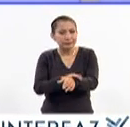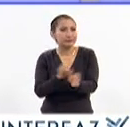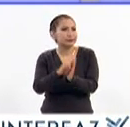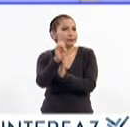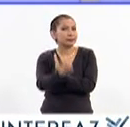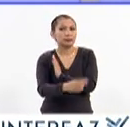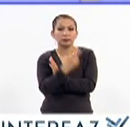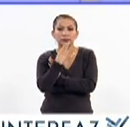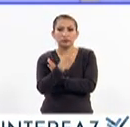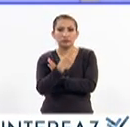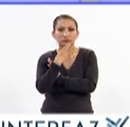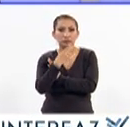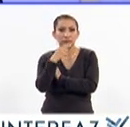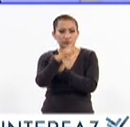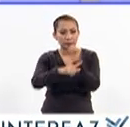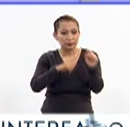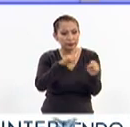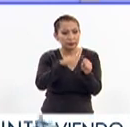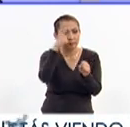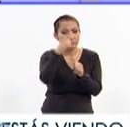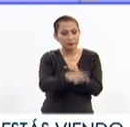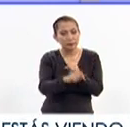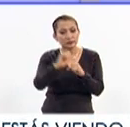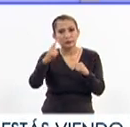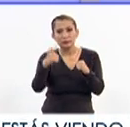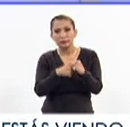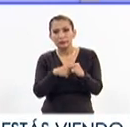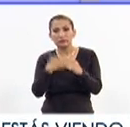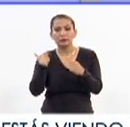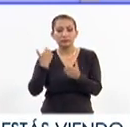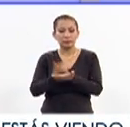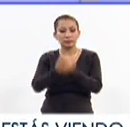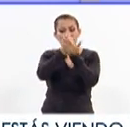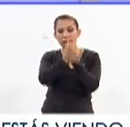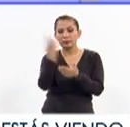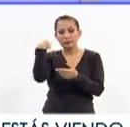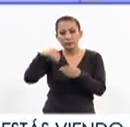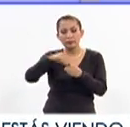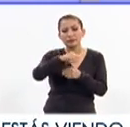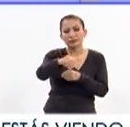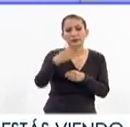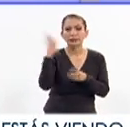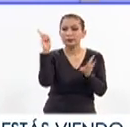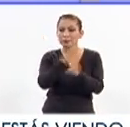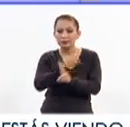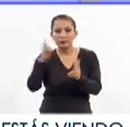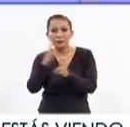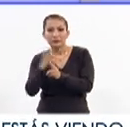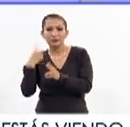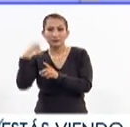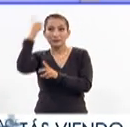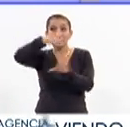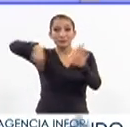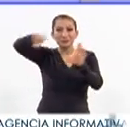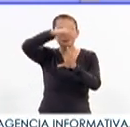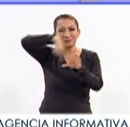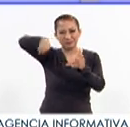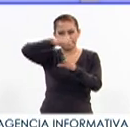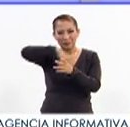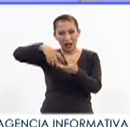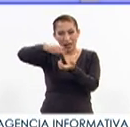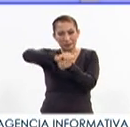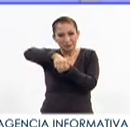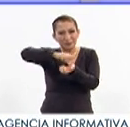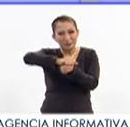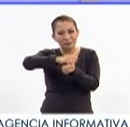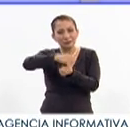uso de animales para generar algún tipo de movilidad, los vientos, aquellos molinos de vientos que se